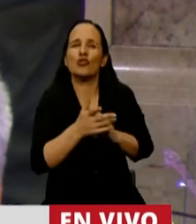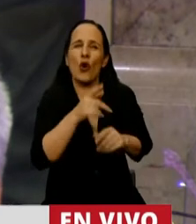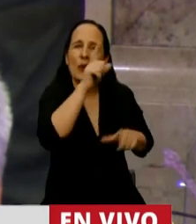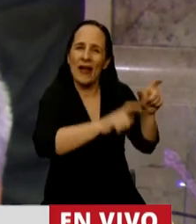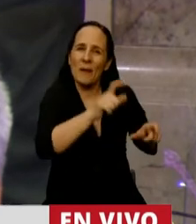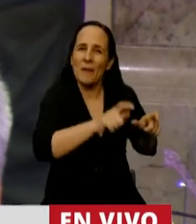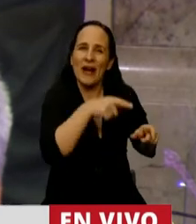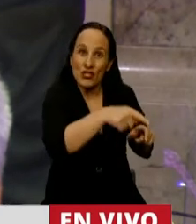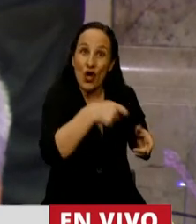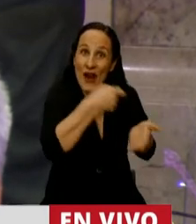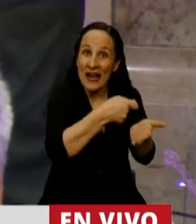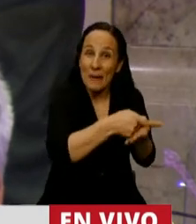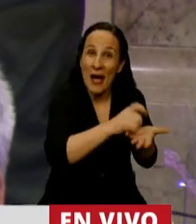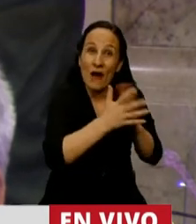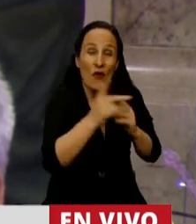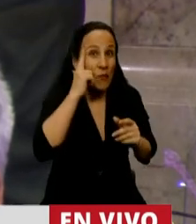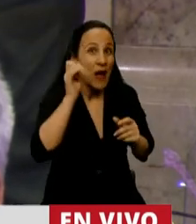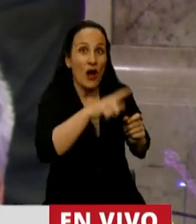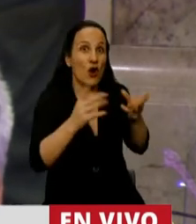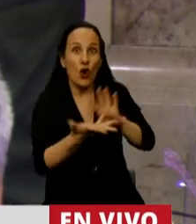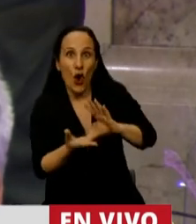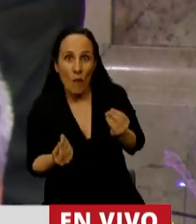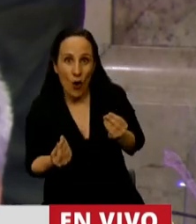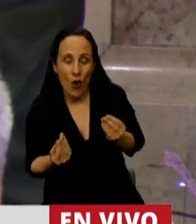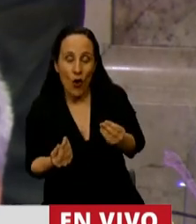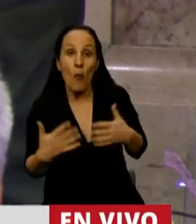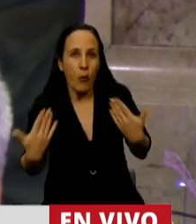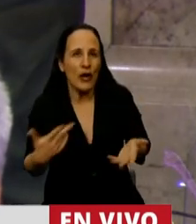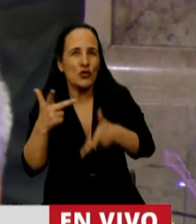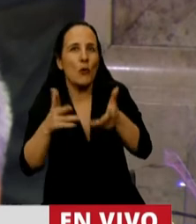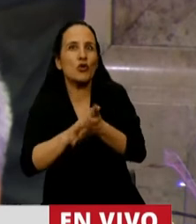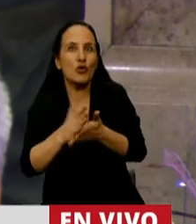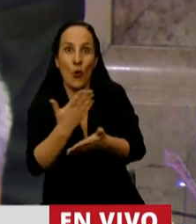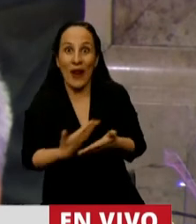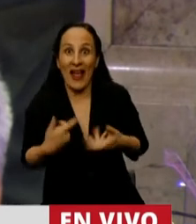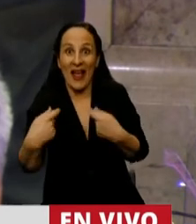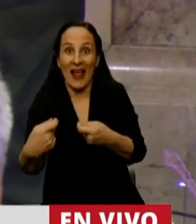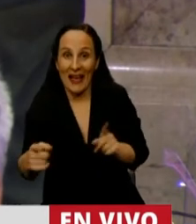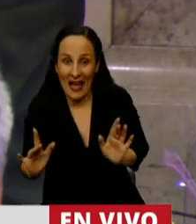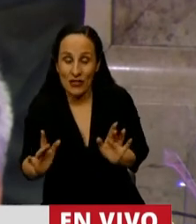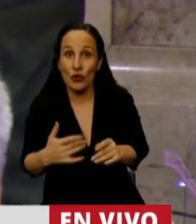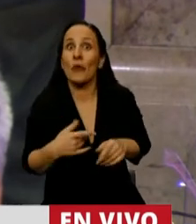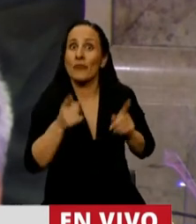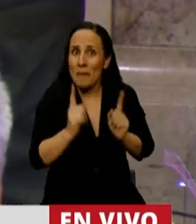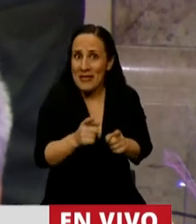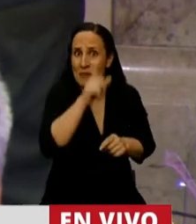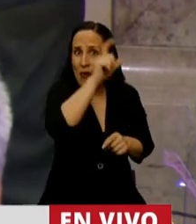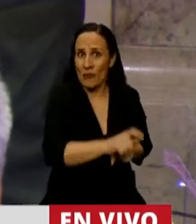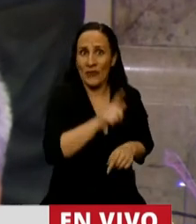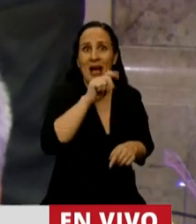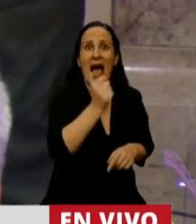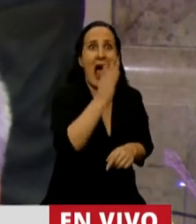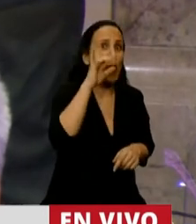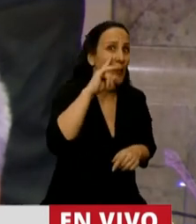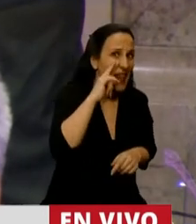señor presidente, y por eso pongo la mirada en el gasto público. Y citando otra vez a Alberdi, como para entender un poco de qué se trata,